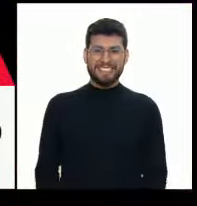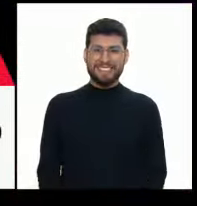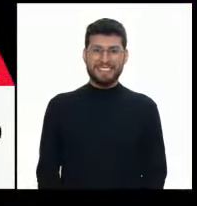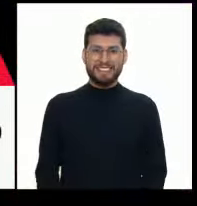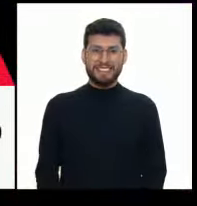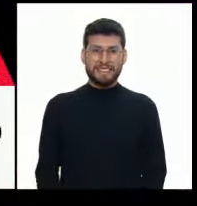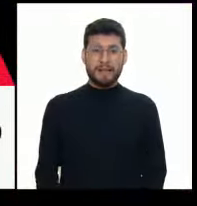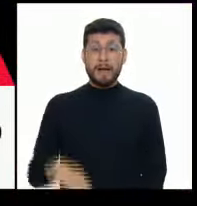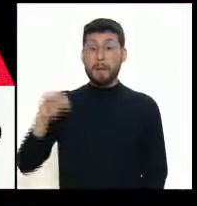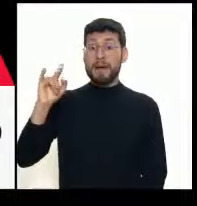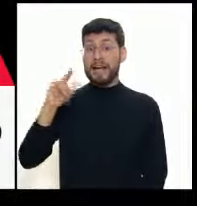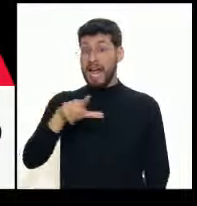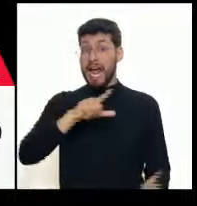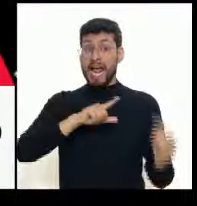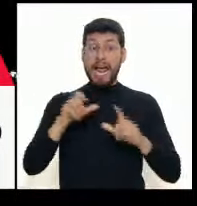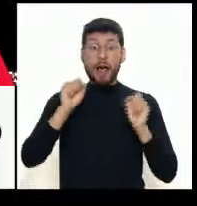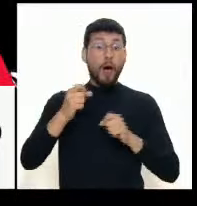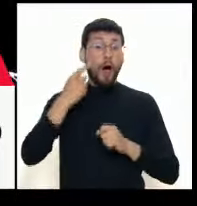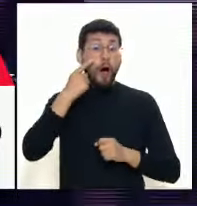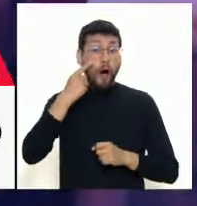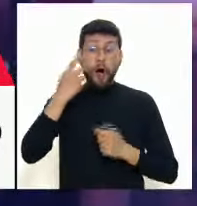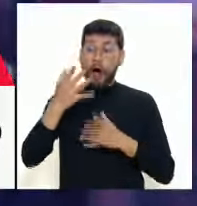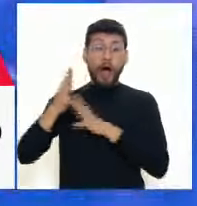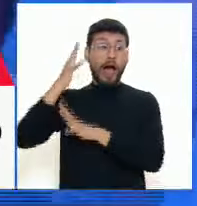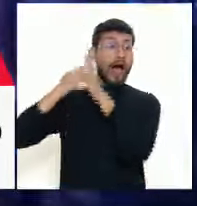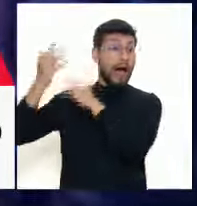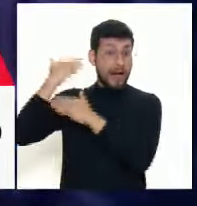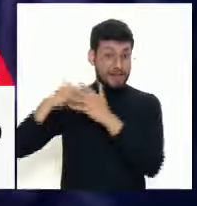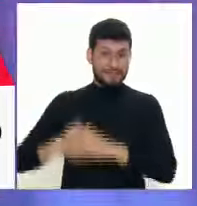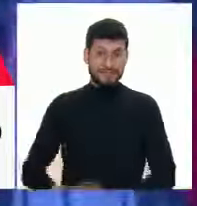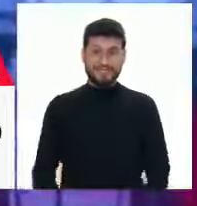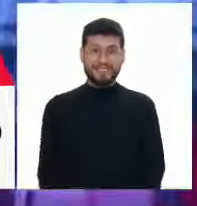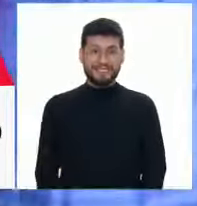Martina está lista para descubrir los secretos del pasado.